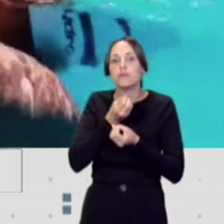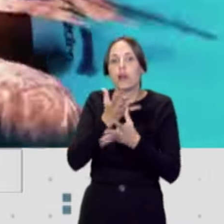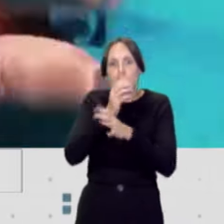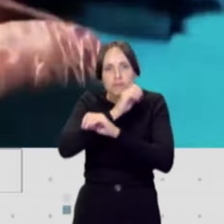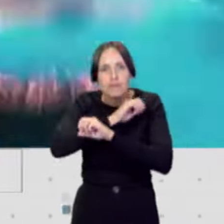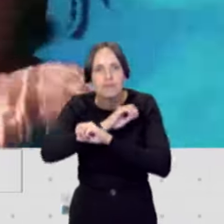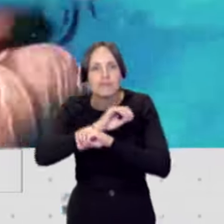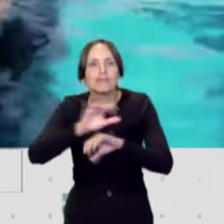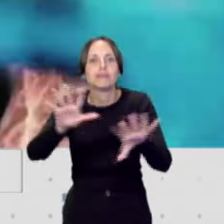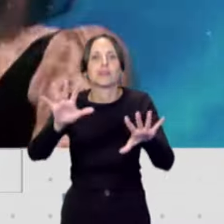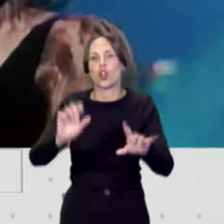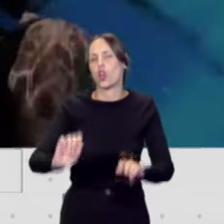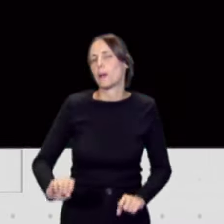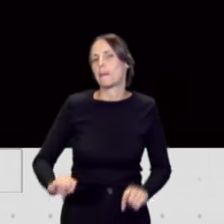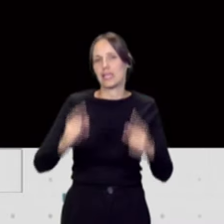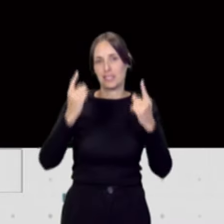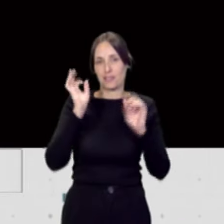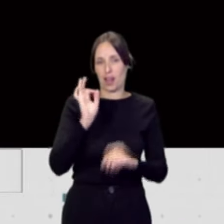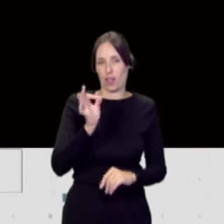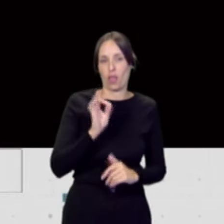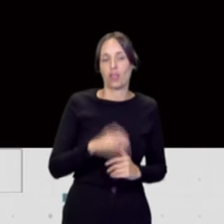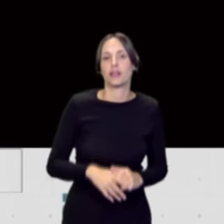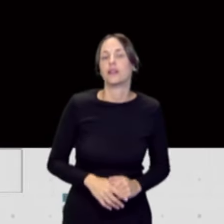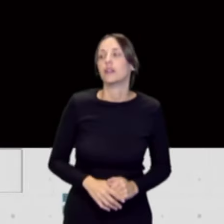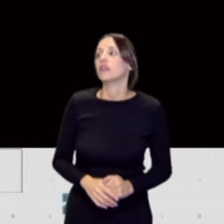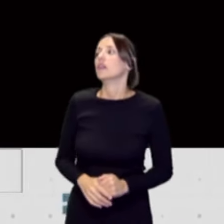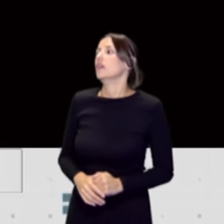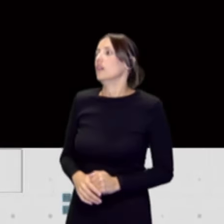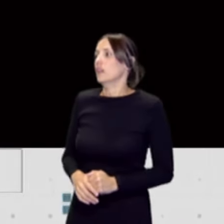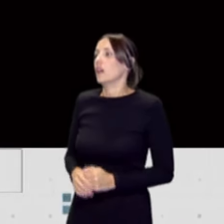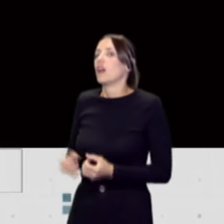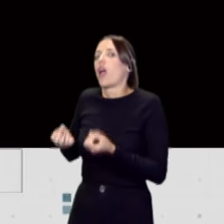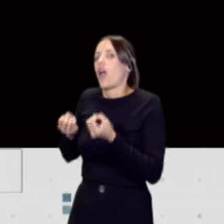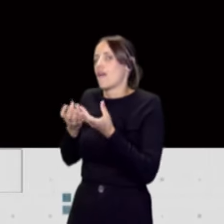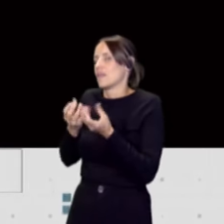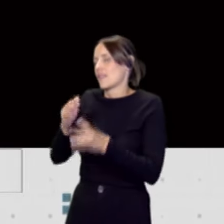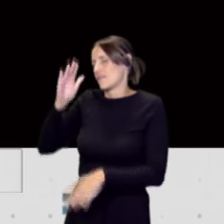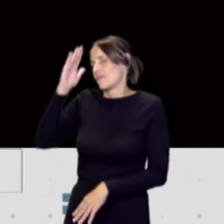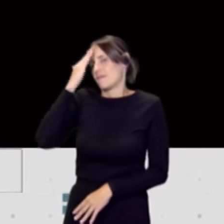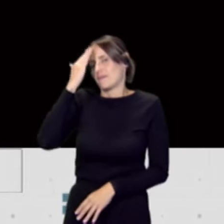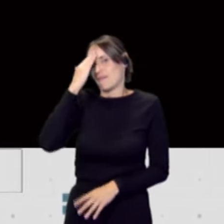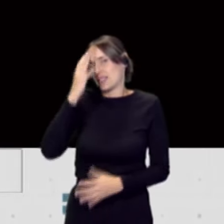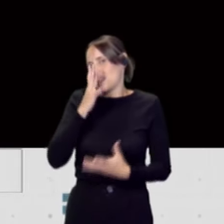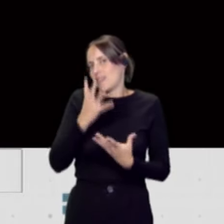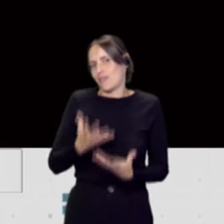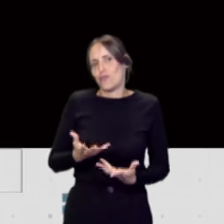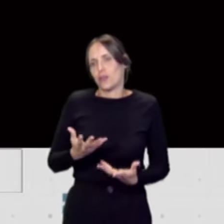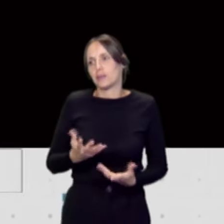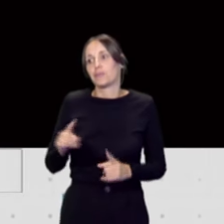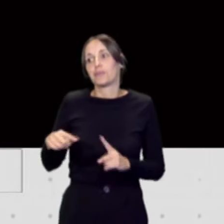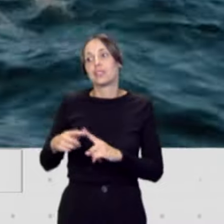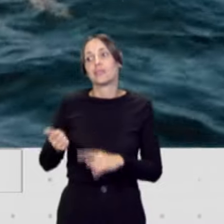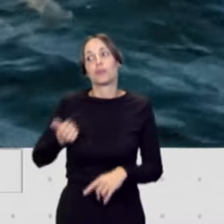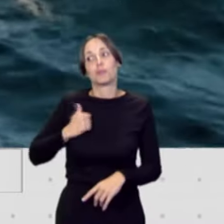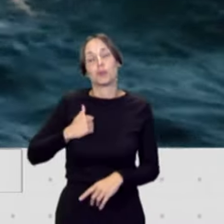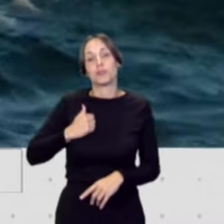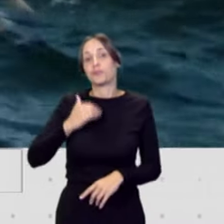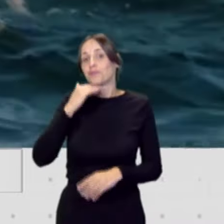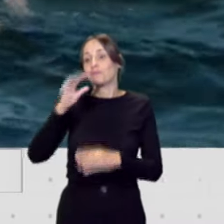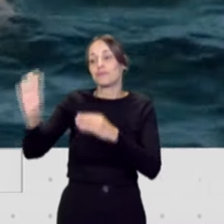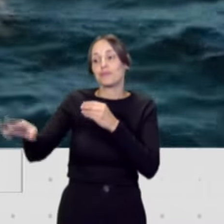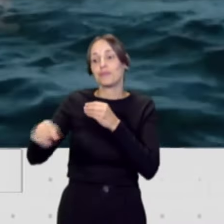¿no? Sí, por supuesto, son mensajes fundamentales en estas épocas que estamos viviendo y aprovecho a agregar una cosita